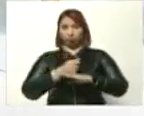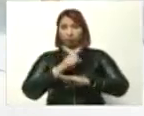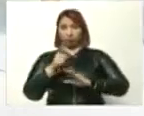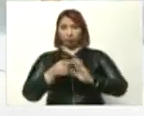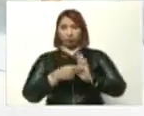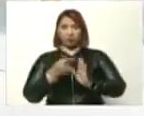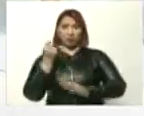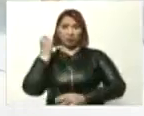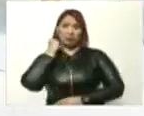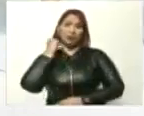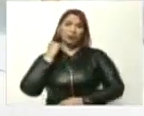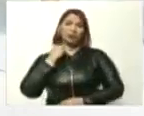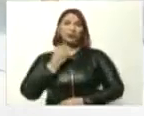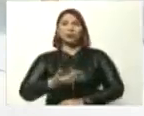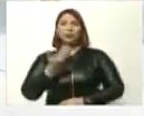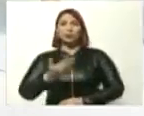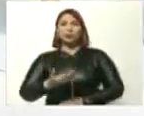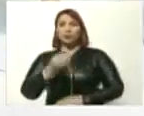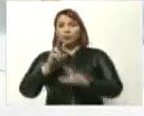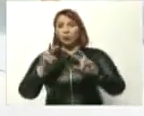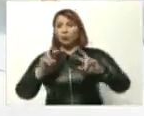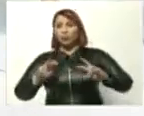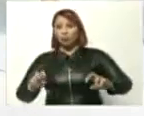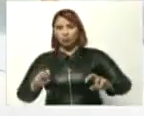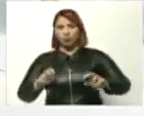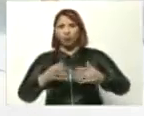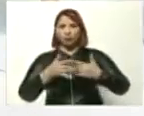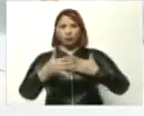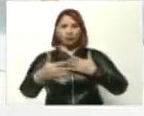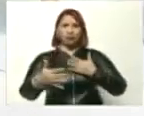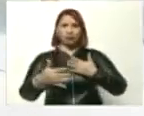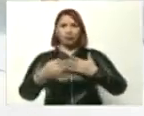Tarek William Saab, importantes investigaciones que adelanta el Ministerio